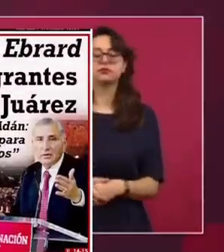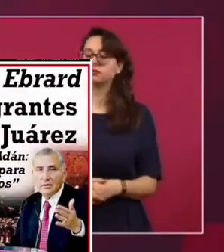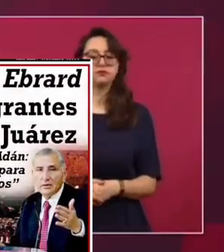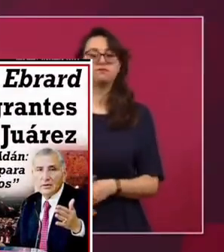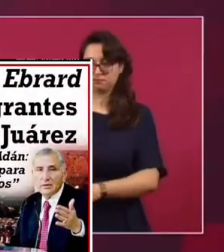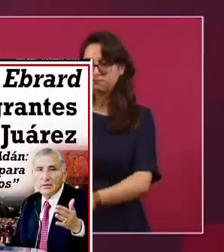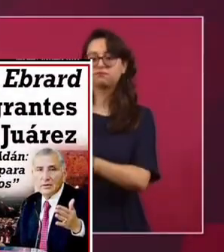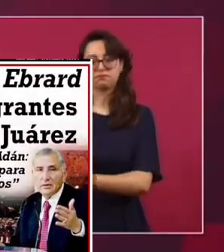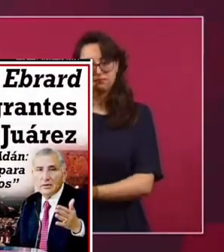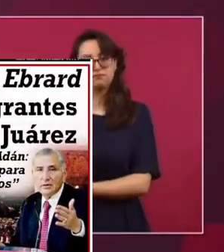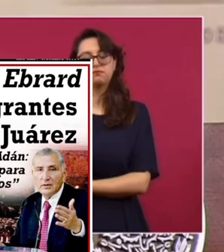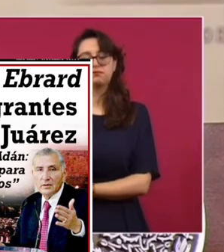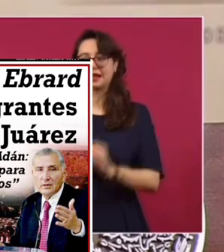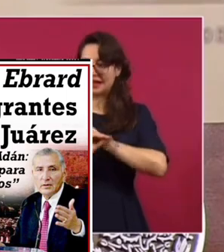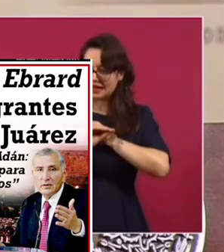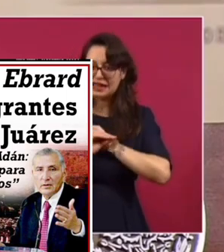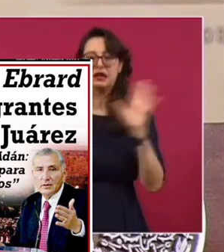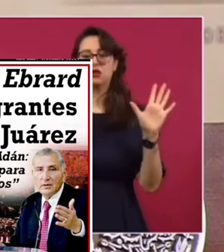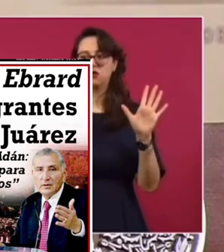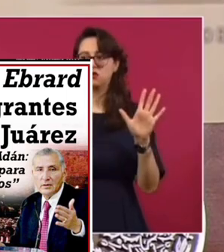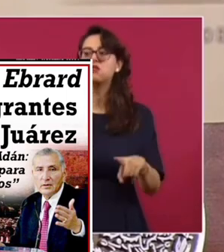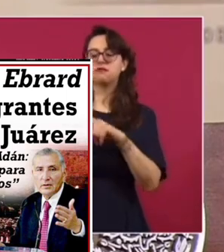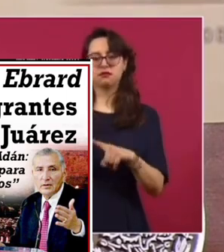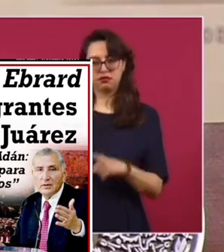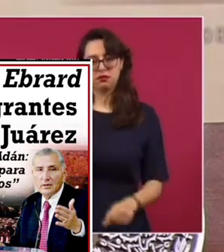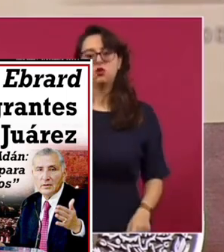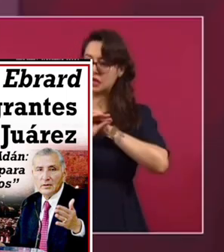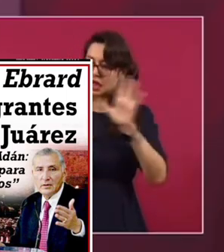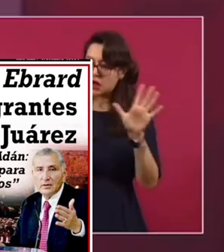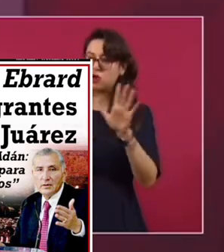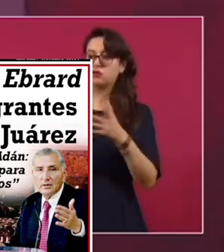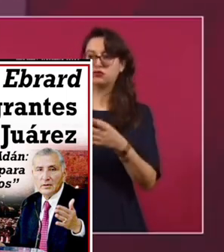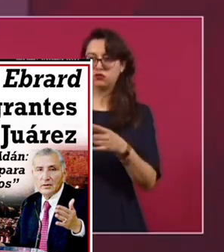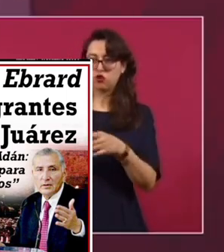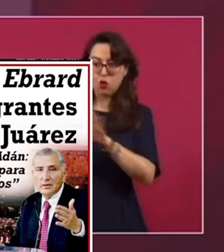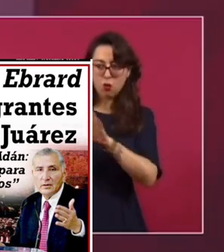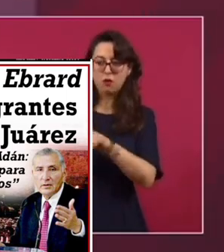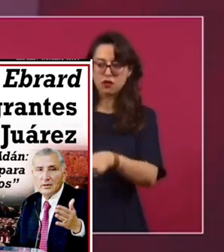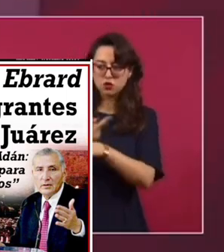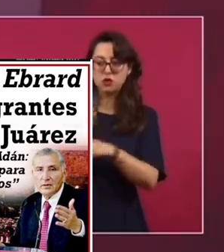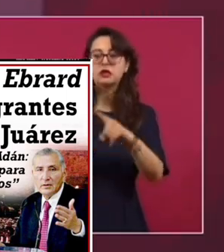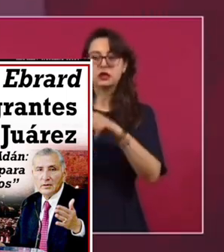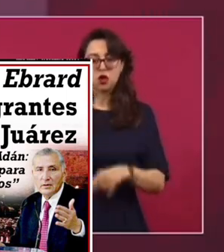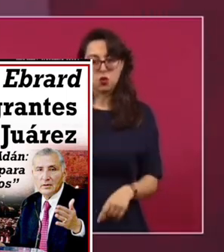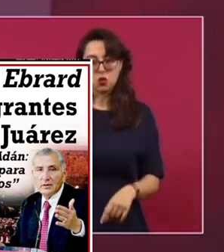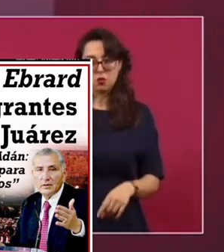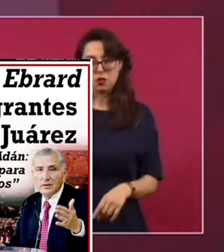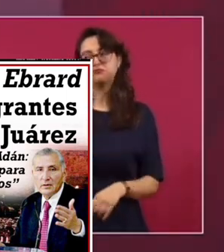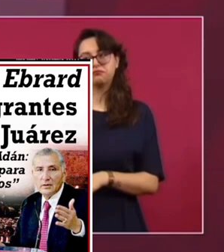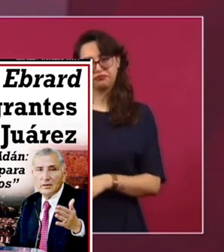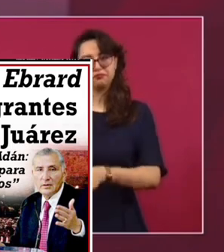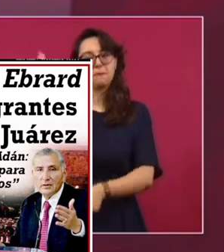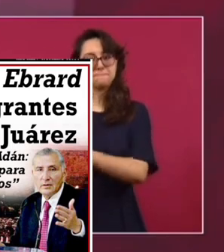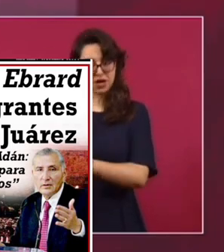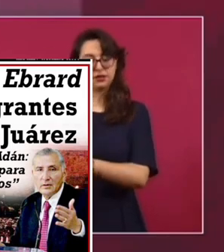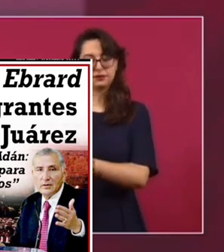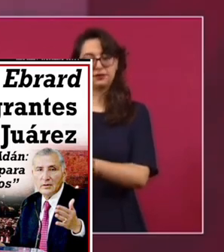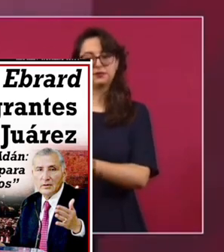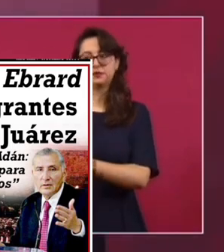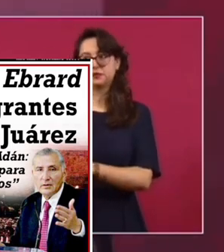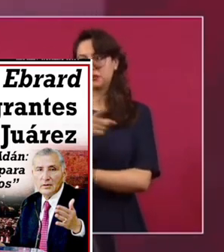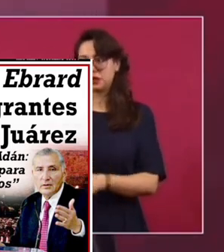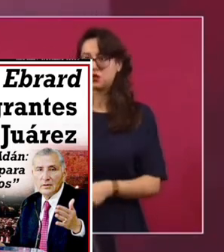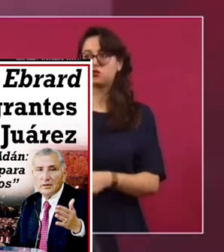Que se aclare bien quiénes fueron los responsables y se castigue de conformidad con la ley a quienes